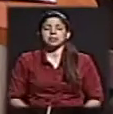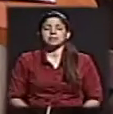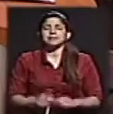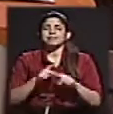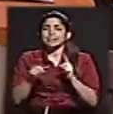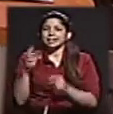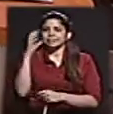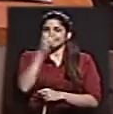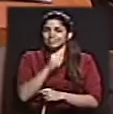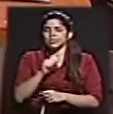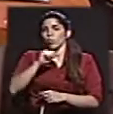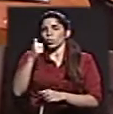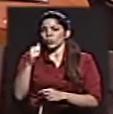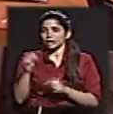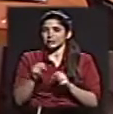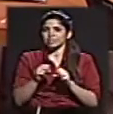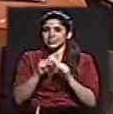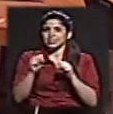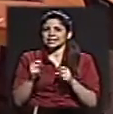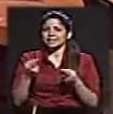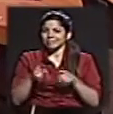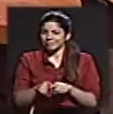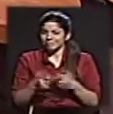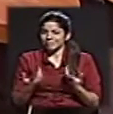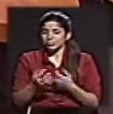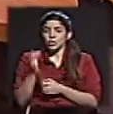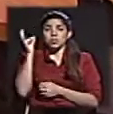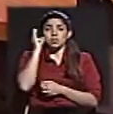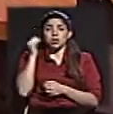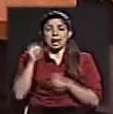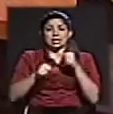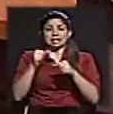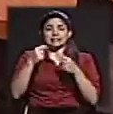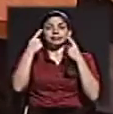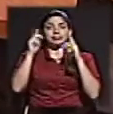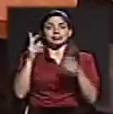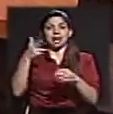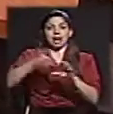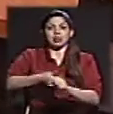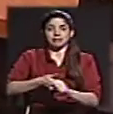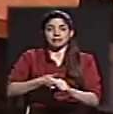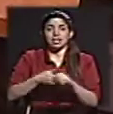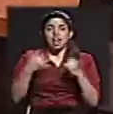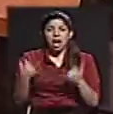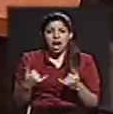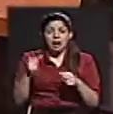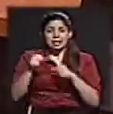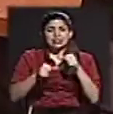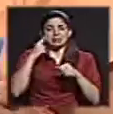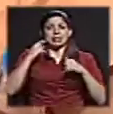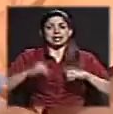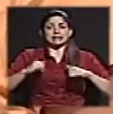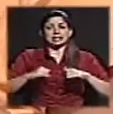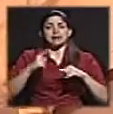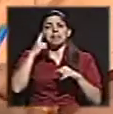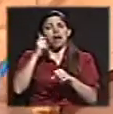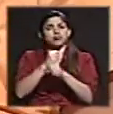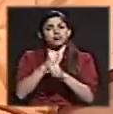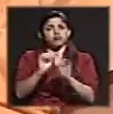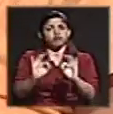nos encontramos en otra situación. Las mujeres lucharon por llegaron y también están luchando casi que por mantenerse y por ejercer